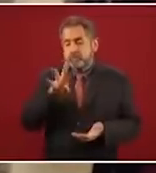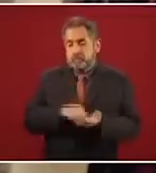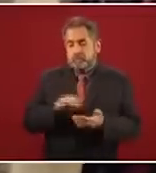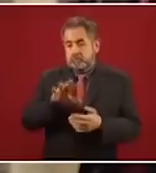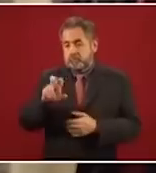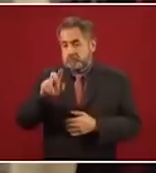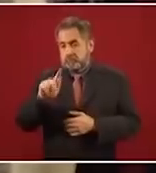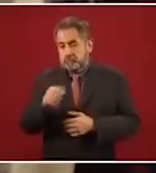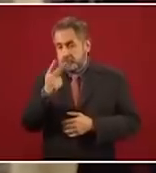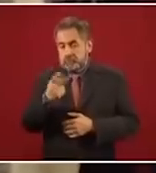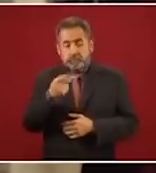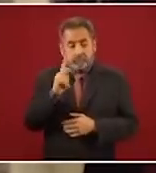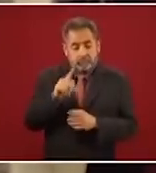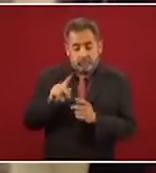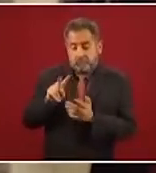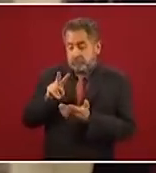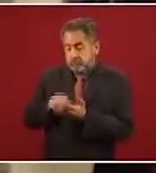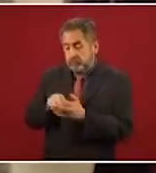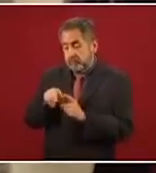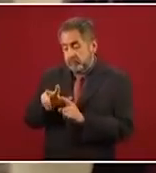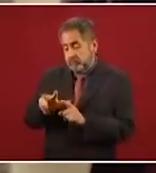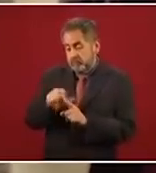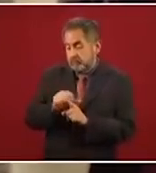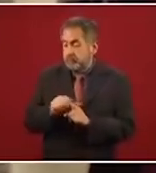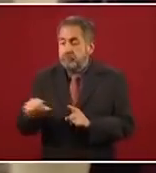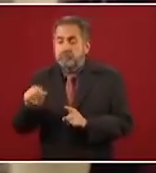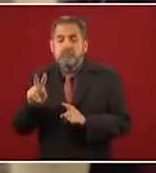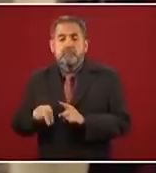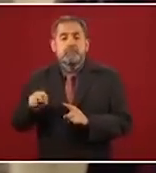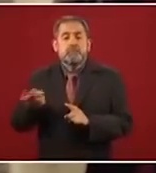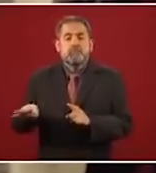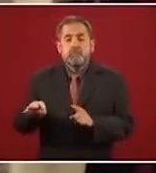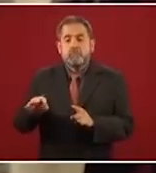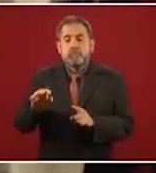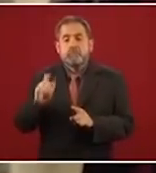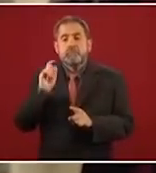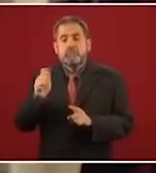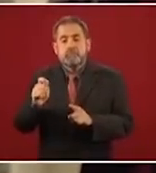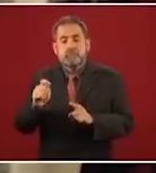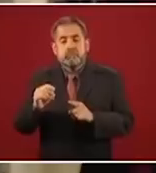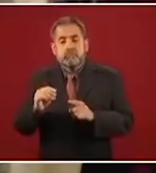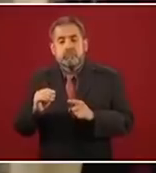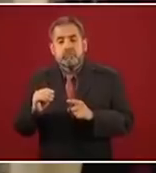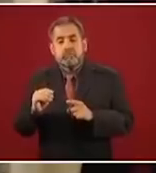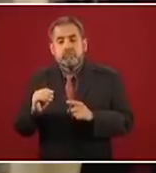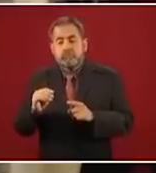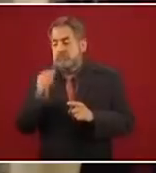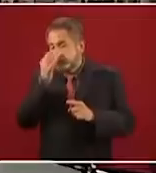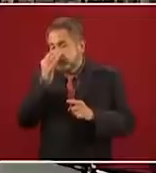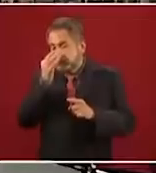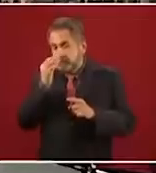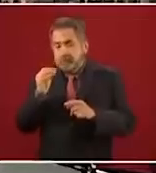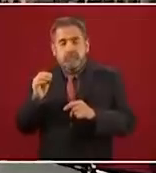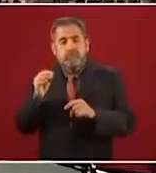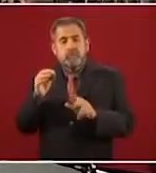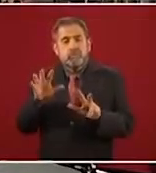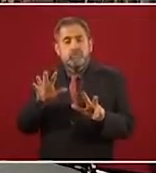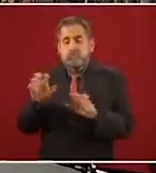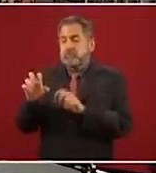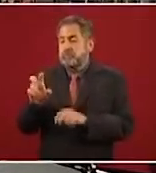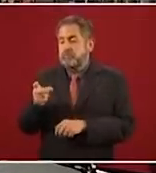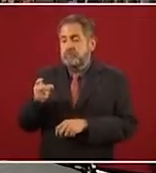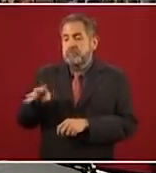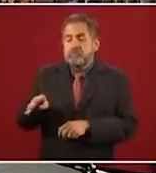4.872. Sin embargo, de 2018 a 2019 hubo una alza o solo se registraron